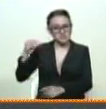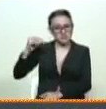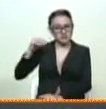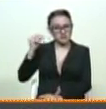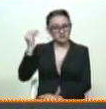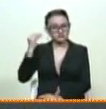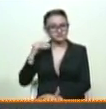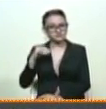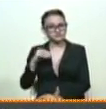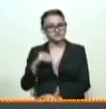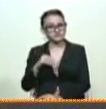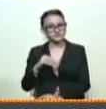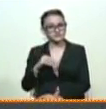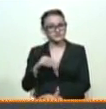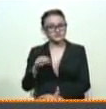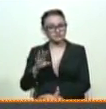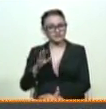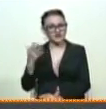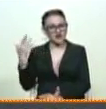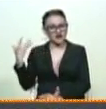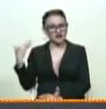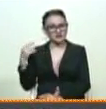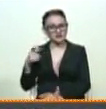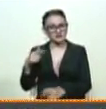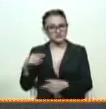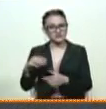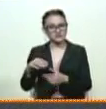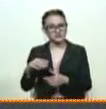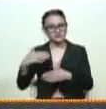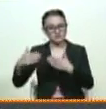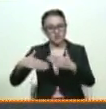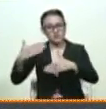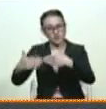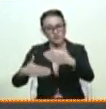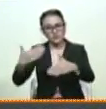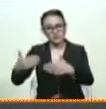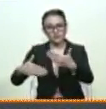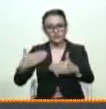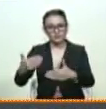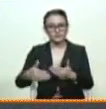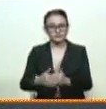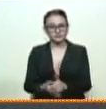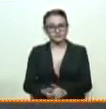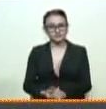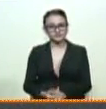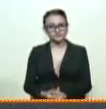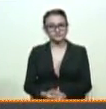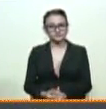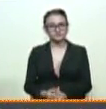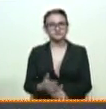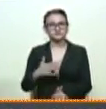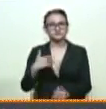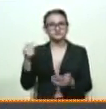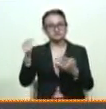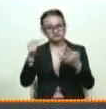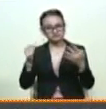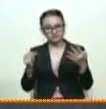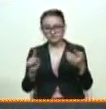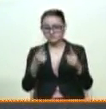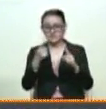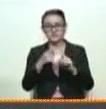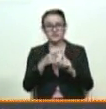cual se viene registrando una cadena de eventos, entre los cuales podemos mencionar.